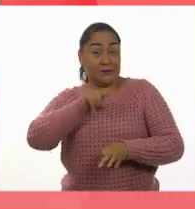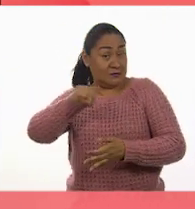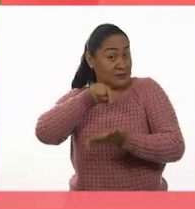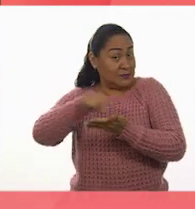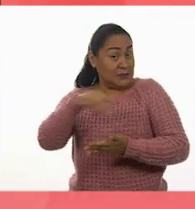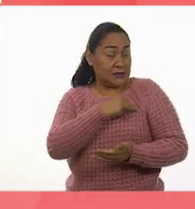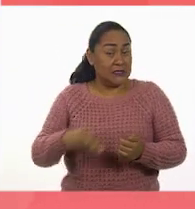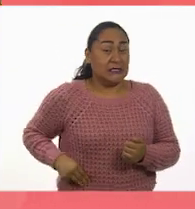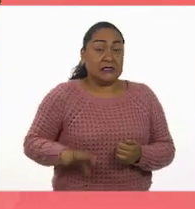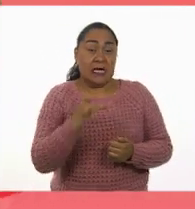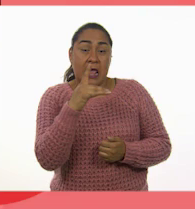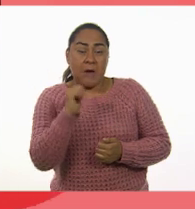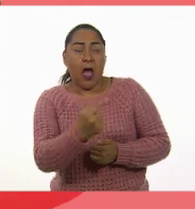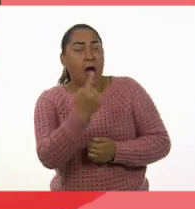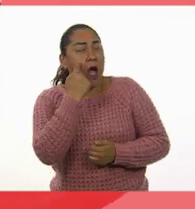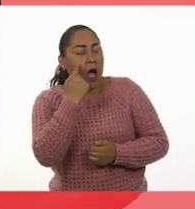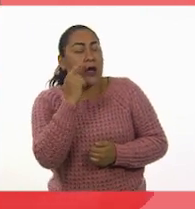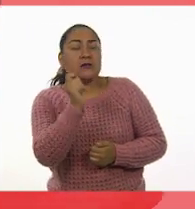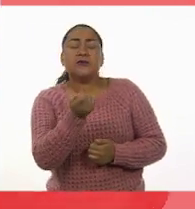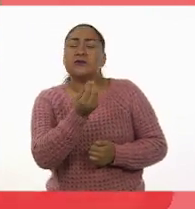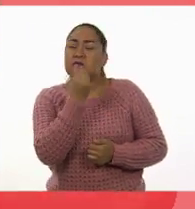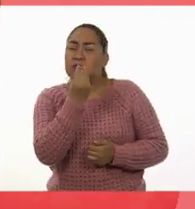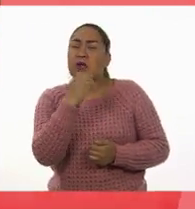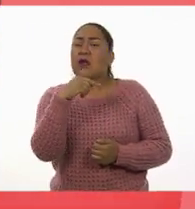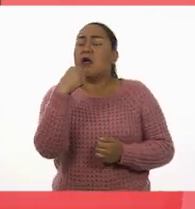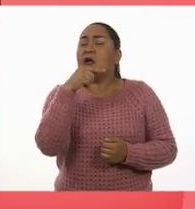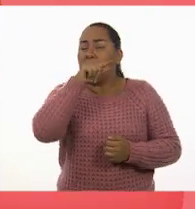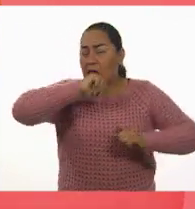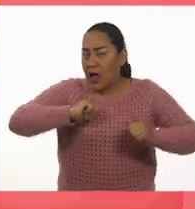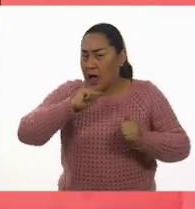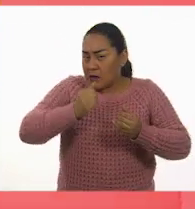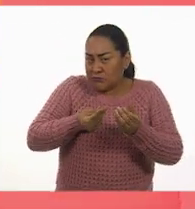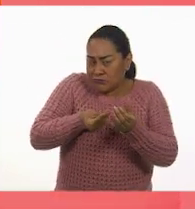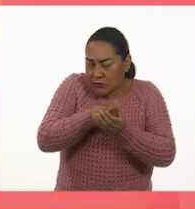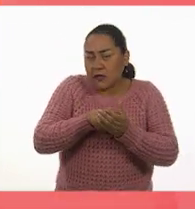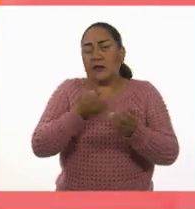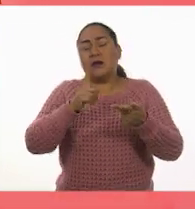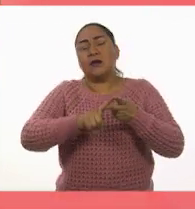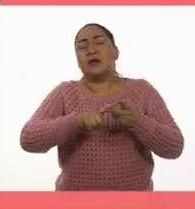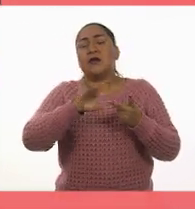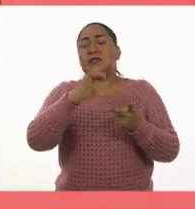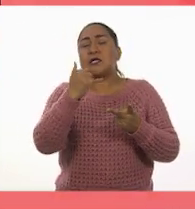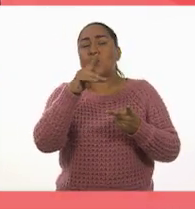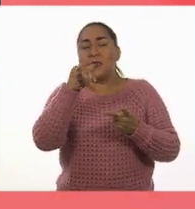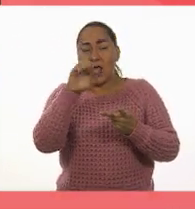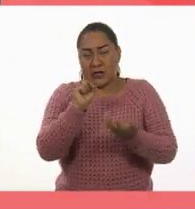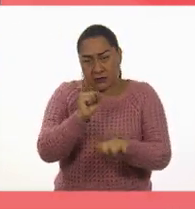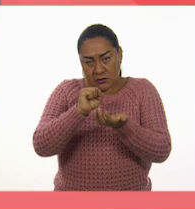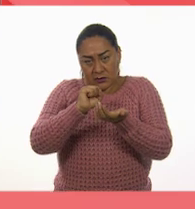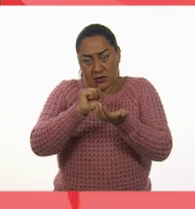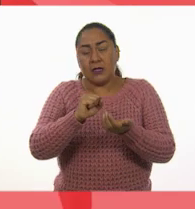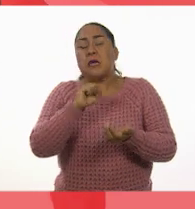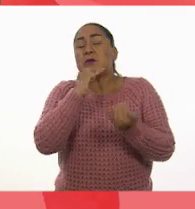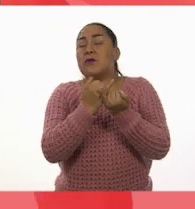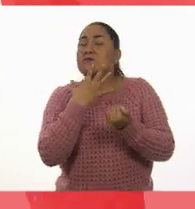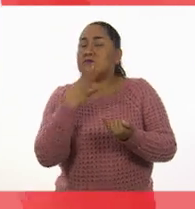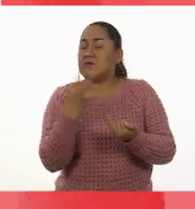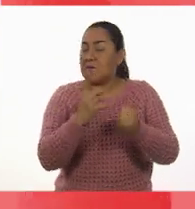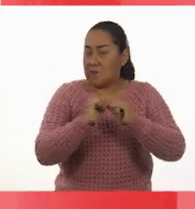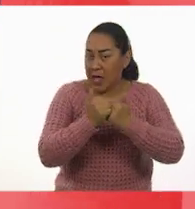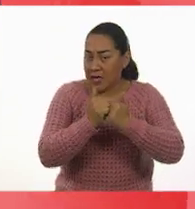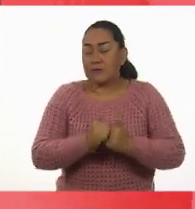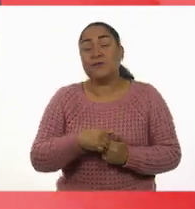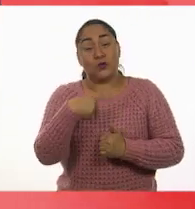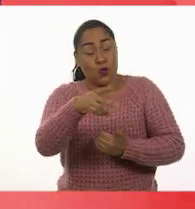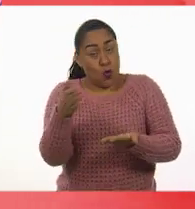es común degustar la gallina rellena, el elopozole, las tradicionales chalupitas y el exquisito pan. En la